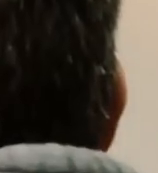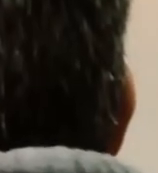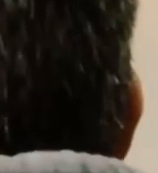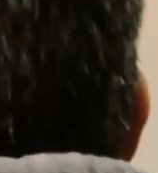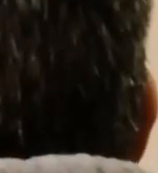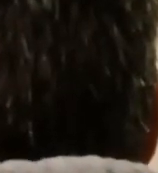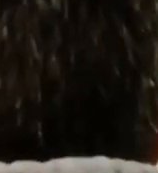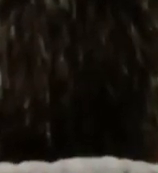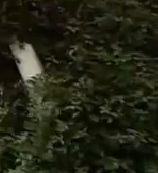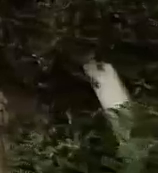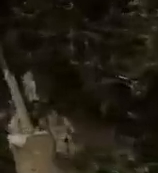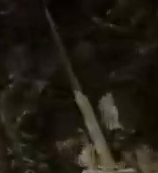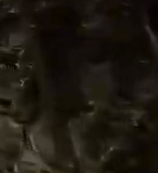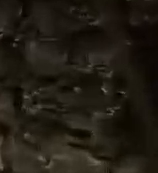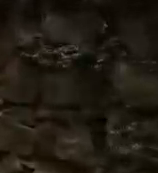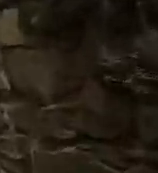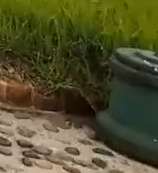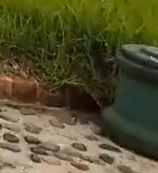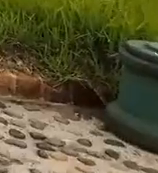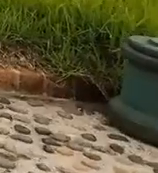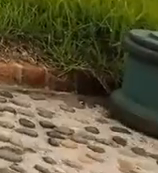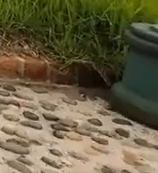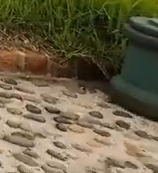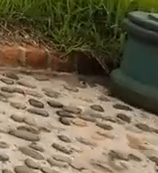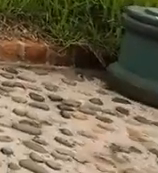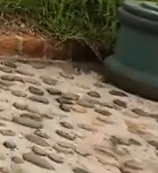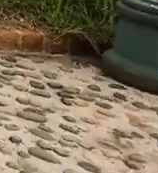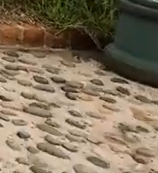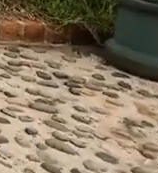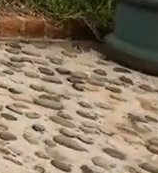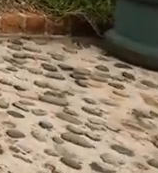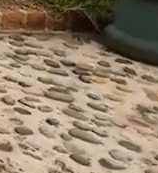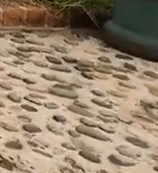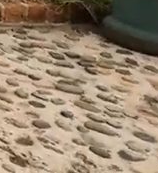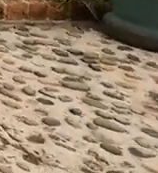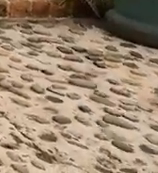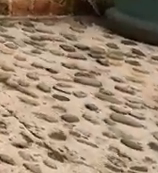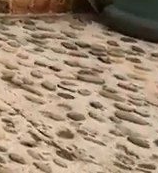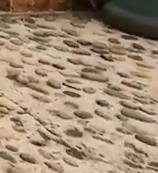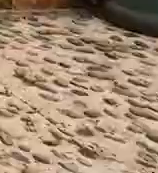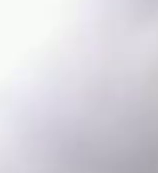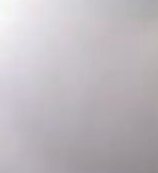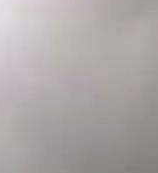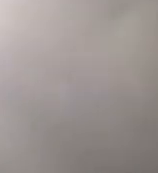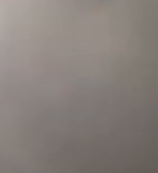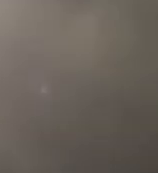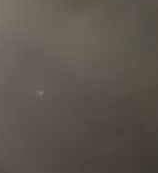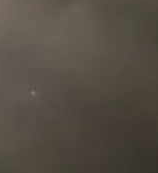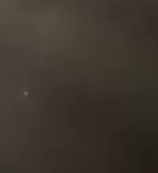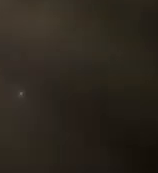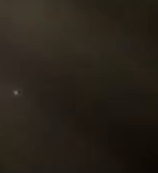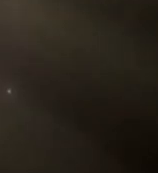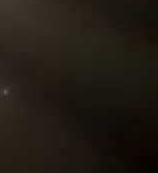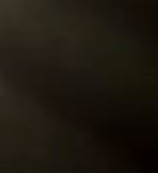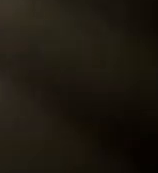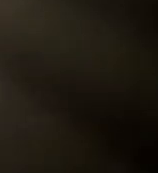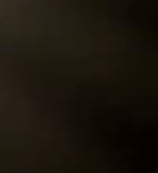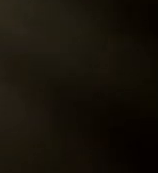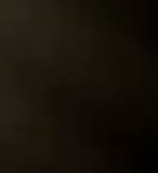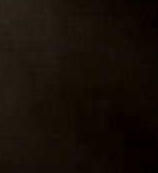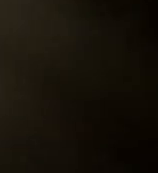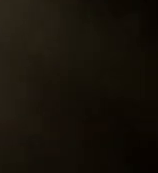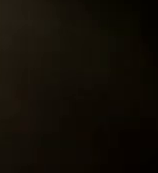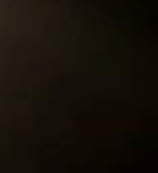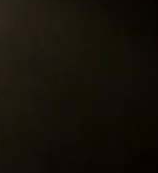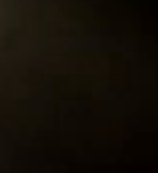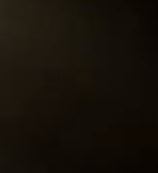reconocemos el pasado que ha permitido el desarrollo de esta ciencia en nuestro país cómo aprovechamos lo inspirador que es el universo